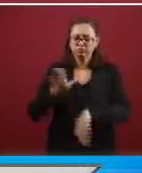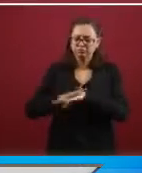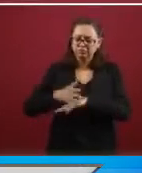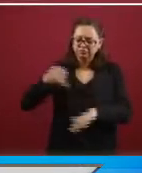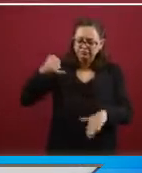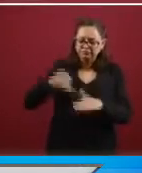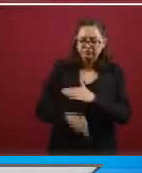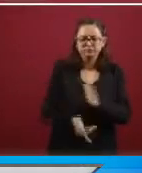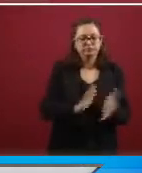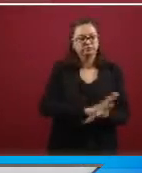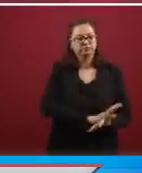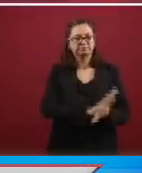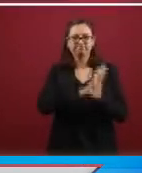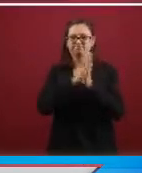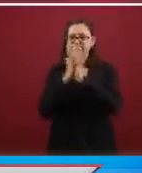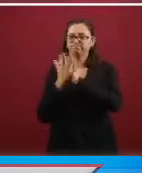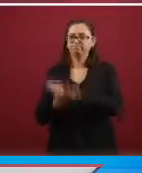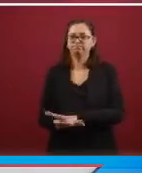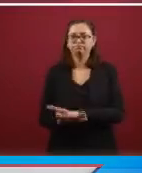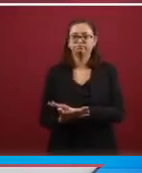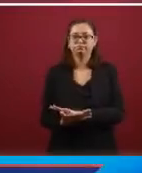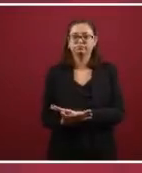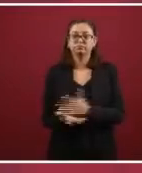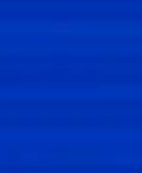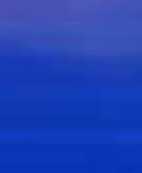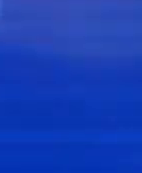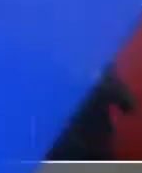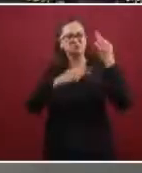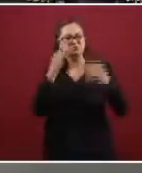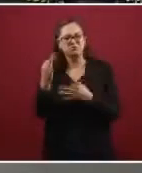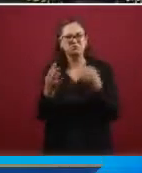Huautla, Villa Alta y Tlacolula en el estado de Oaxaca.